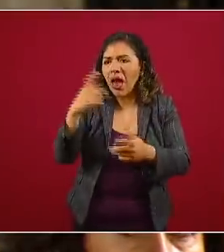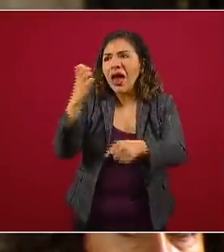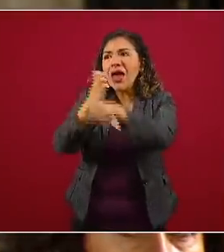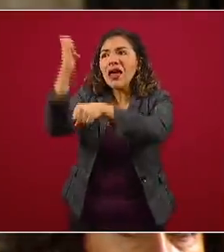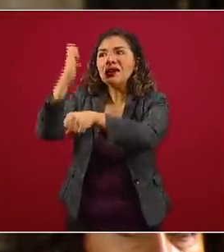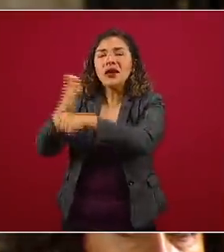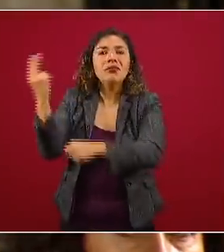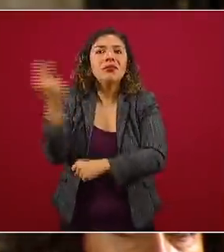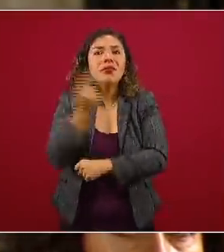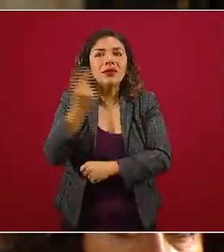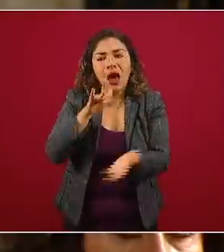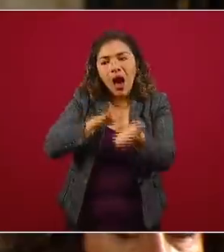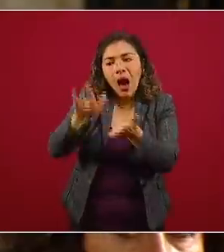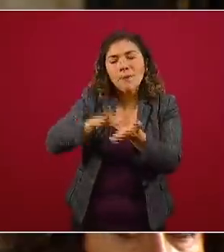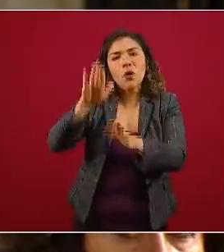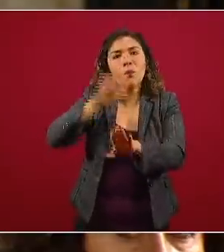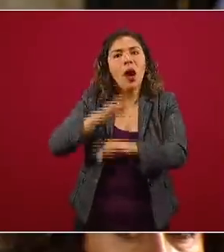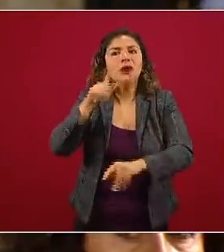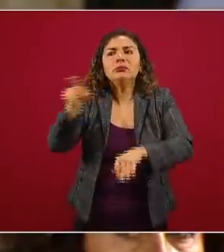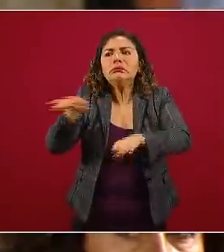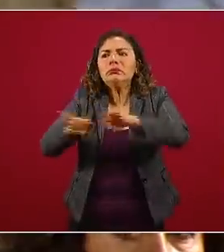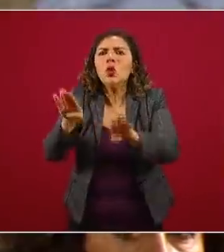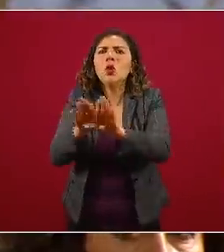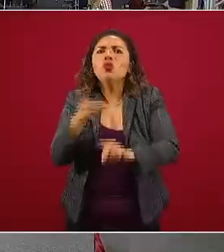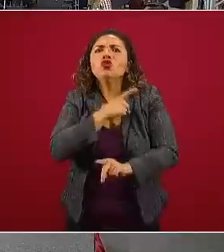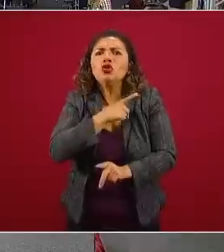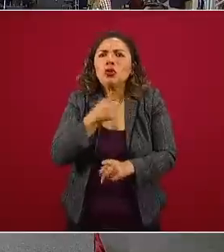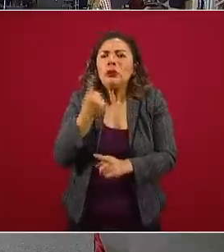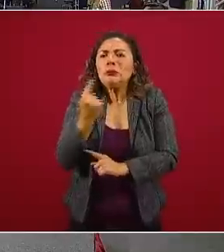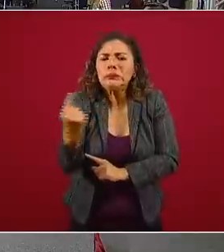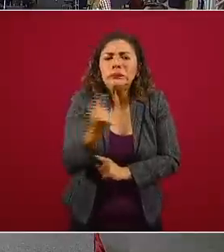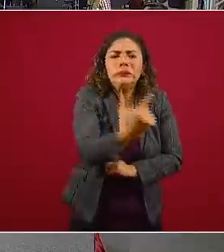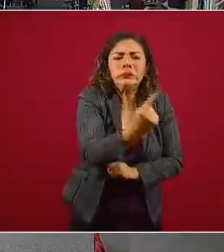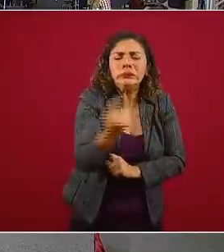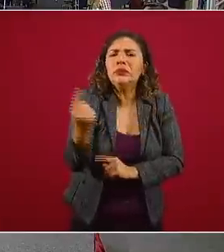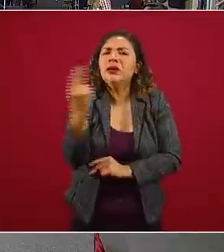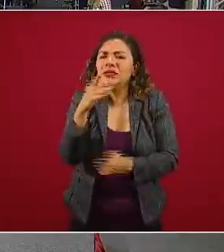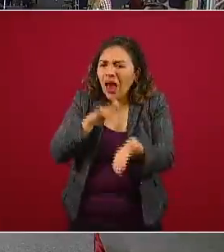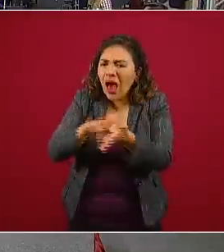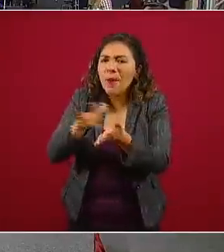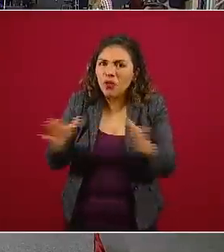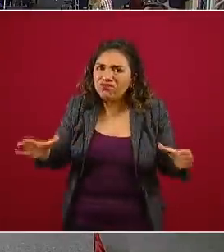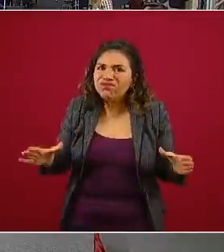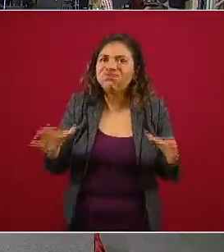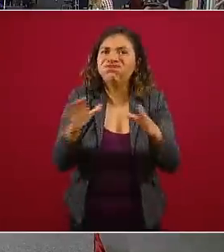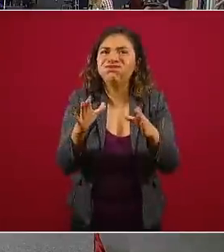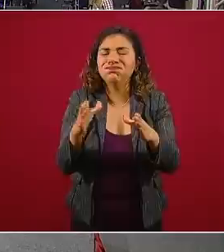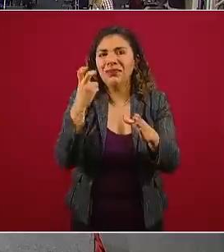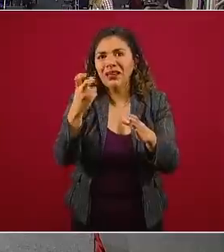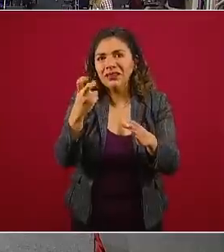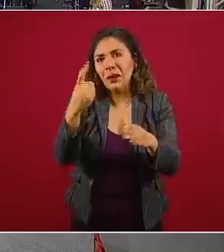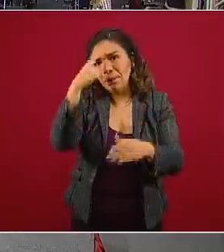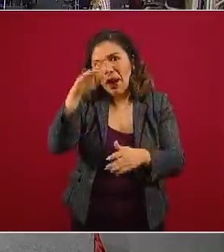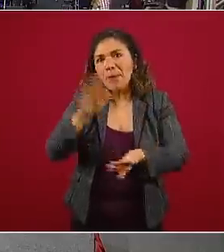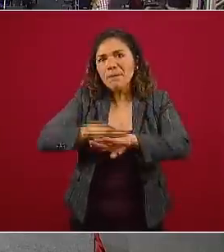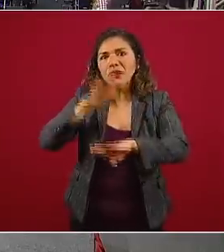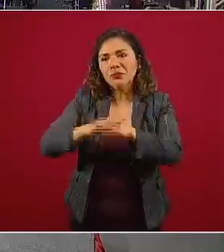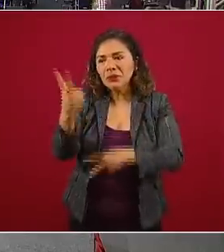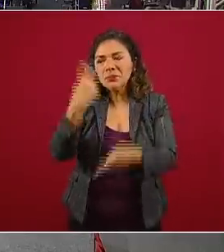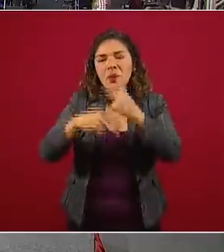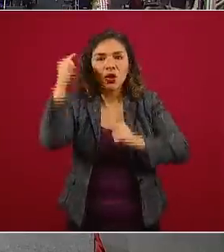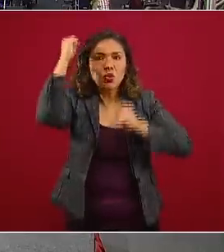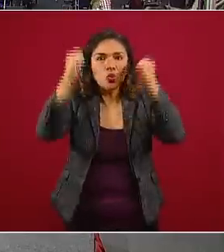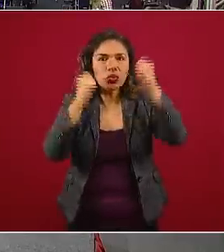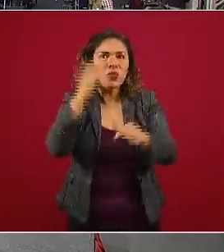los estados porque están tan que trabajando ellos solitos en esta parte de fomento del turismo hoy en día que